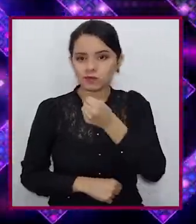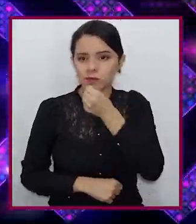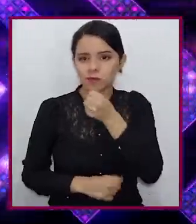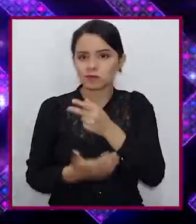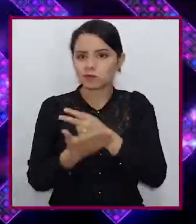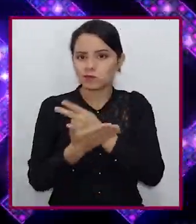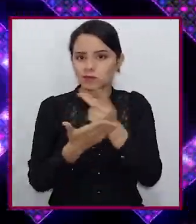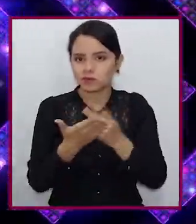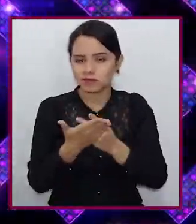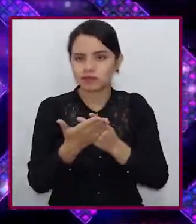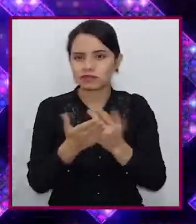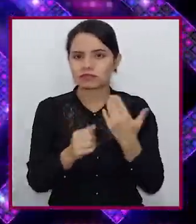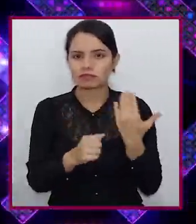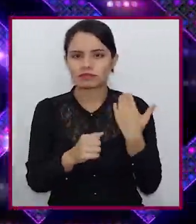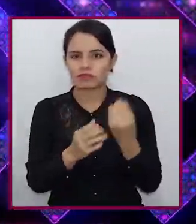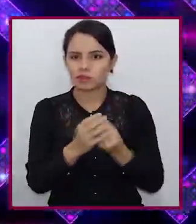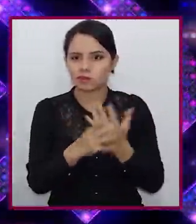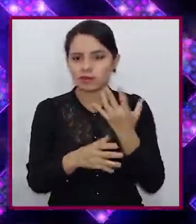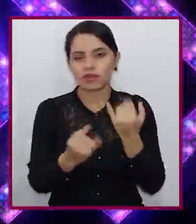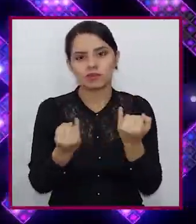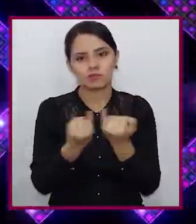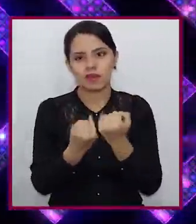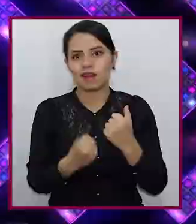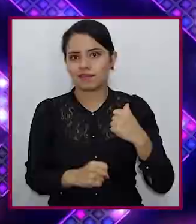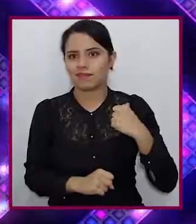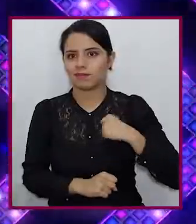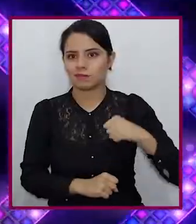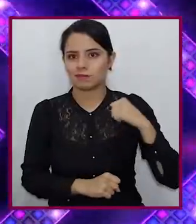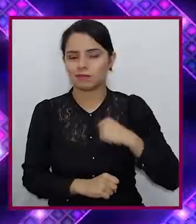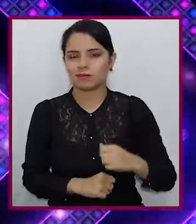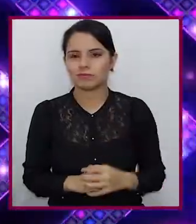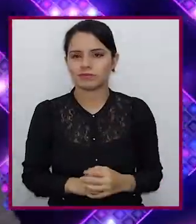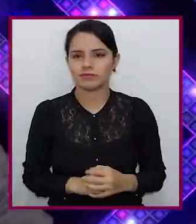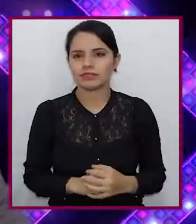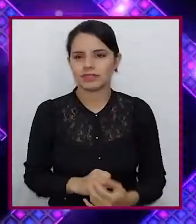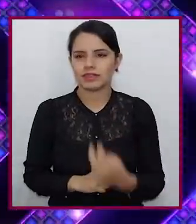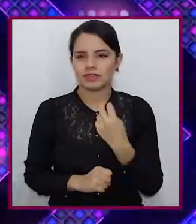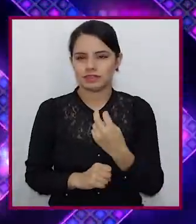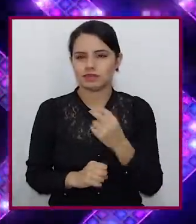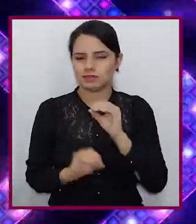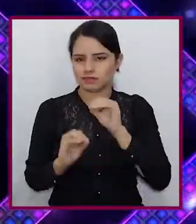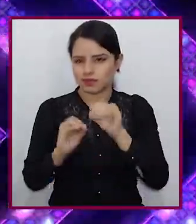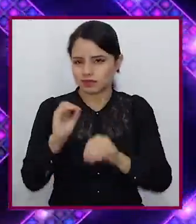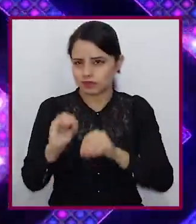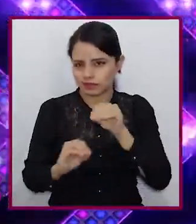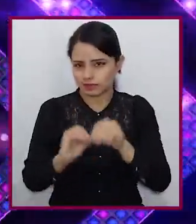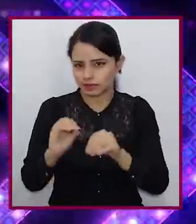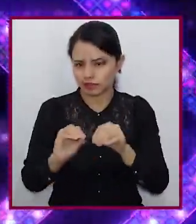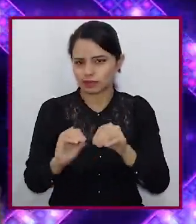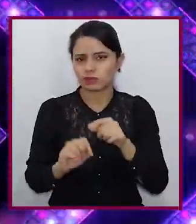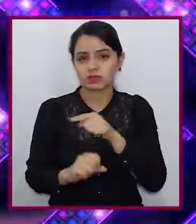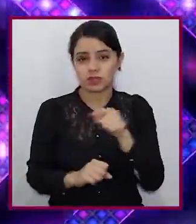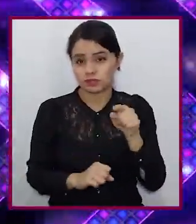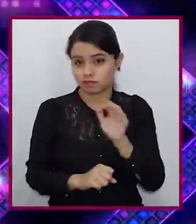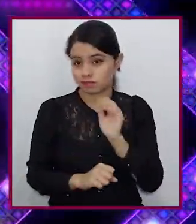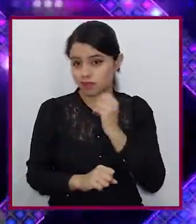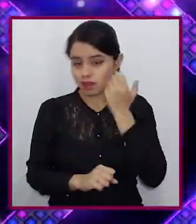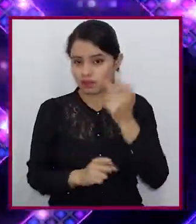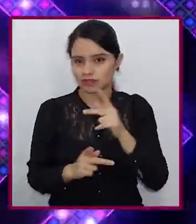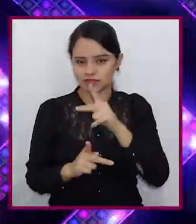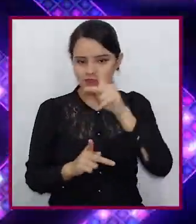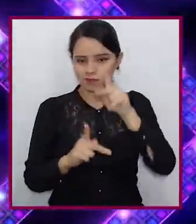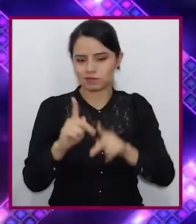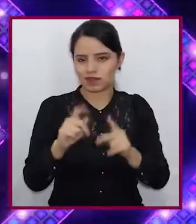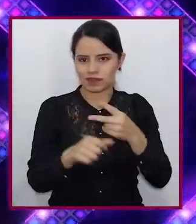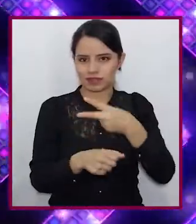podcast es tan nueva y a la vez tan vieja. Y hablando sobre producir podcast, ¿les parece si vamos a la segunda